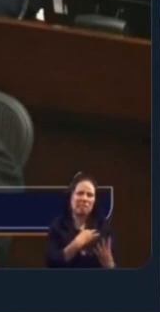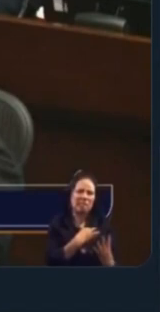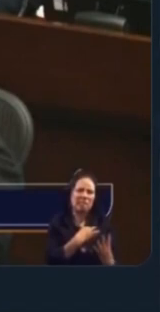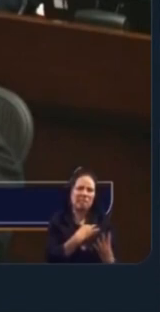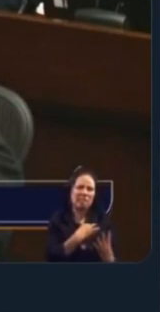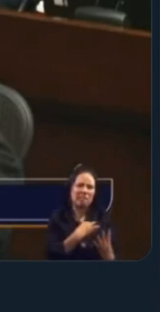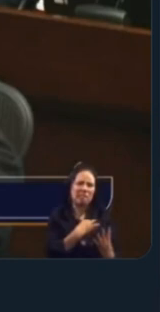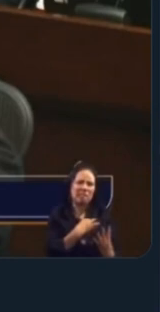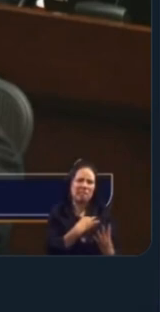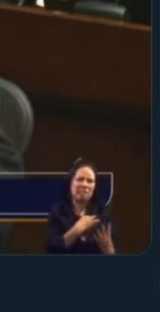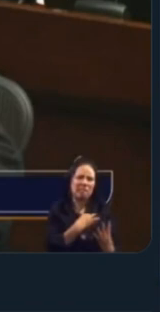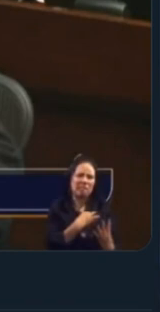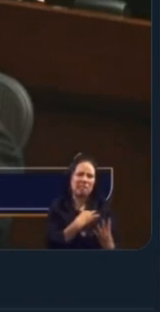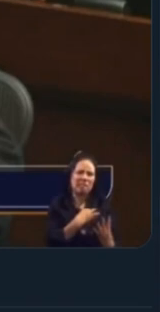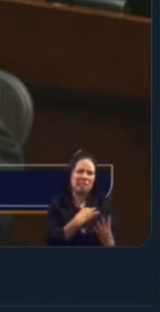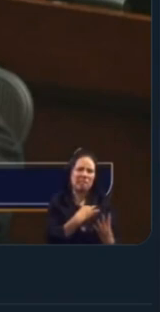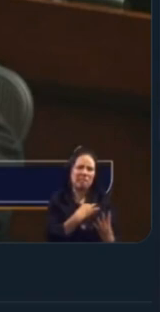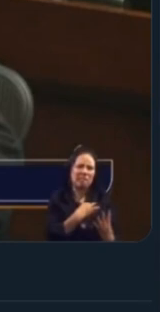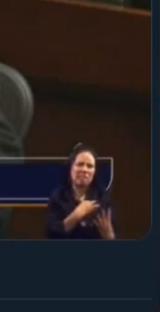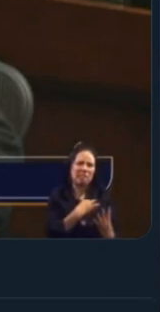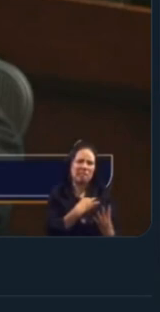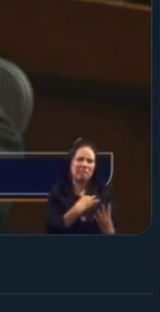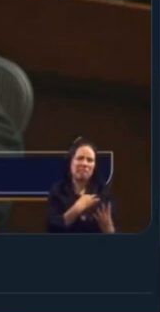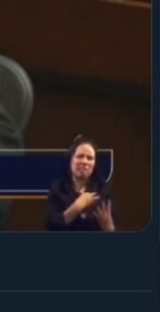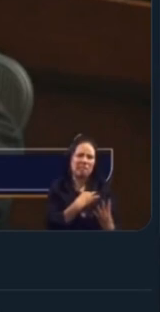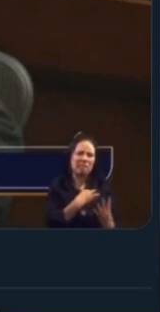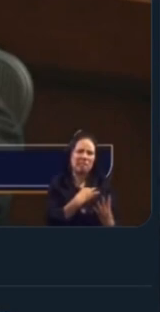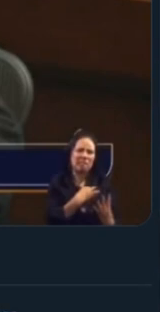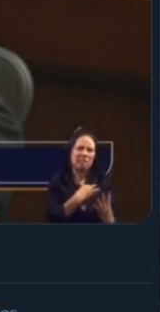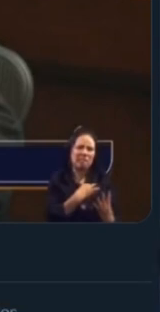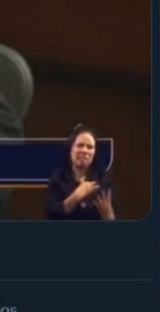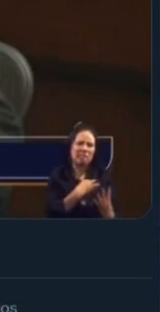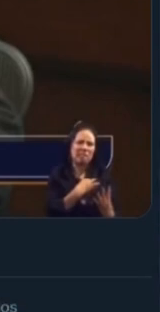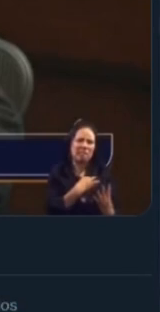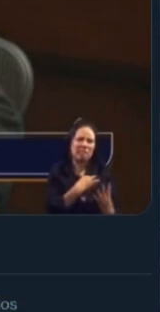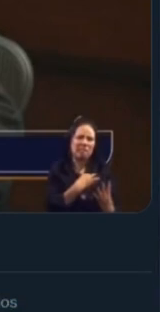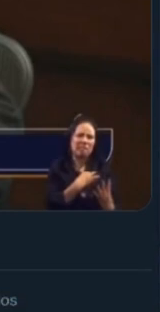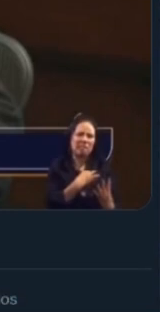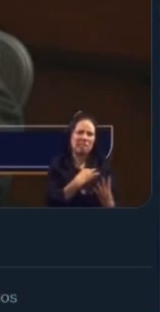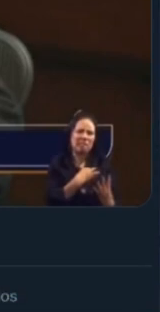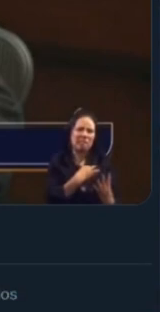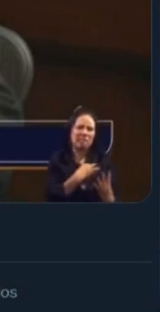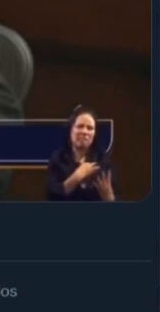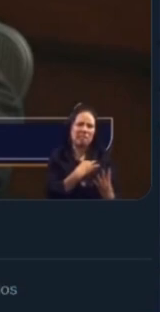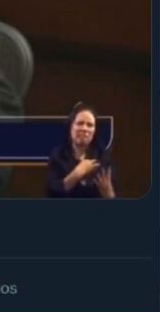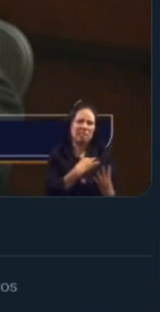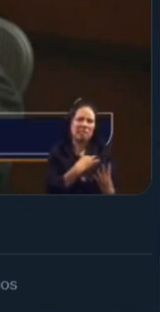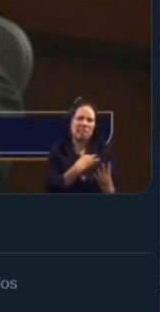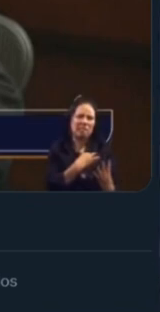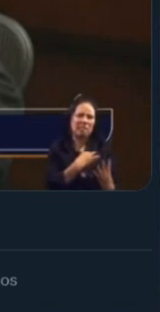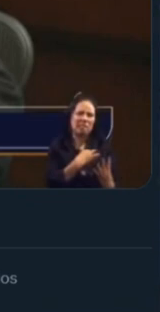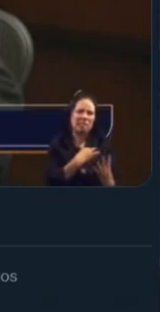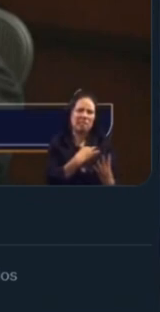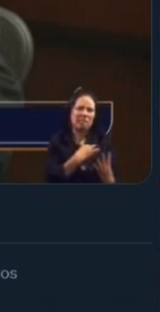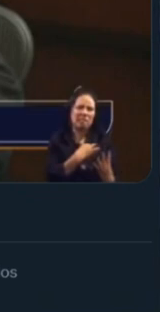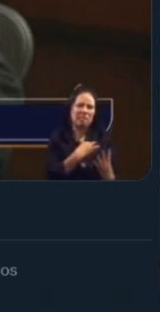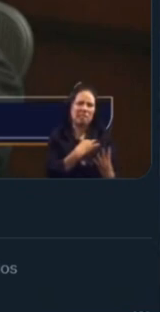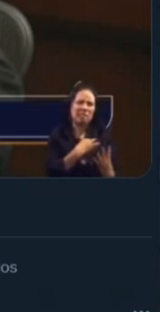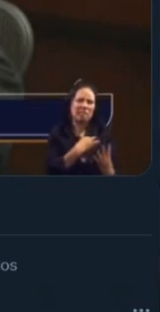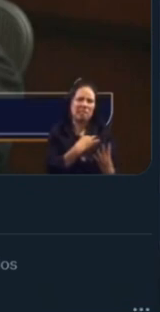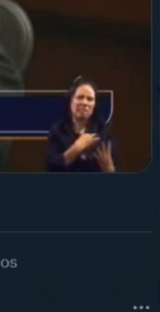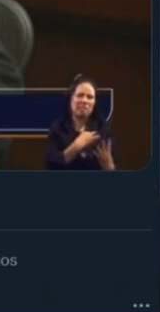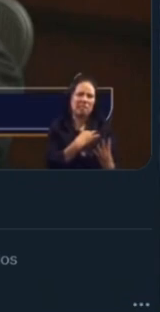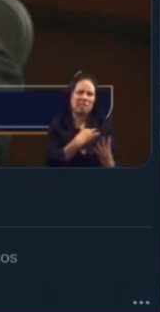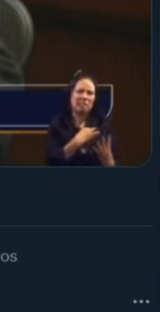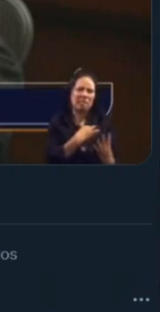porque no ganará Bogotá ya ni con Bolívar ni ganará Medellín con el candidato de Quintero ni ganará Cali con el de Jorge Iván ospina y